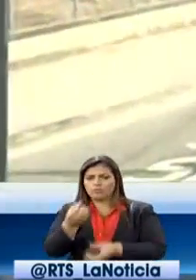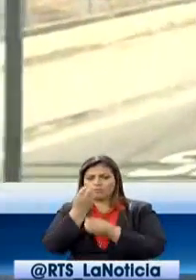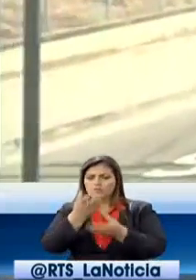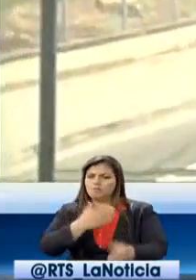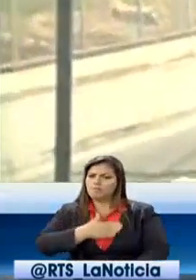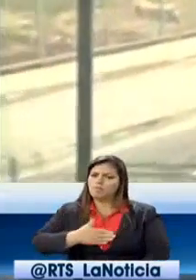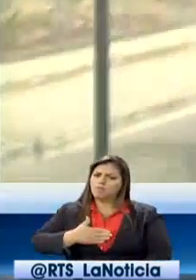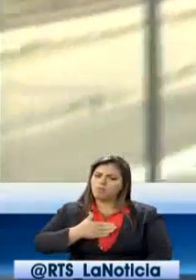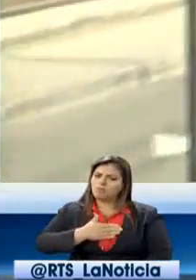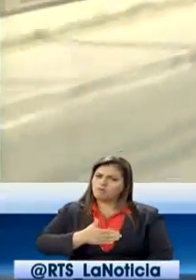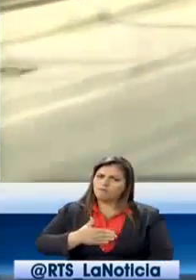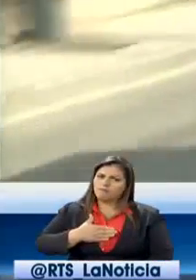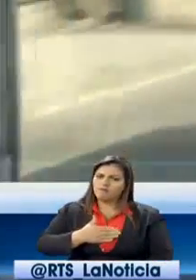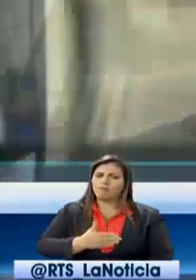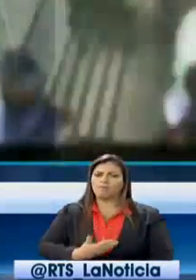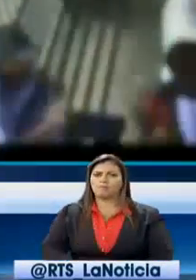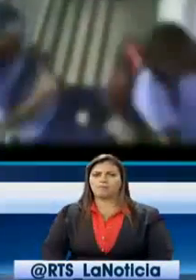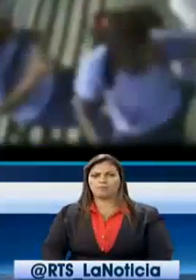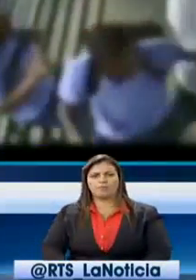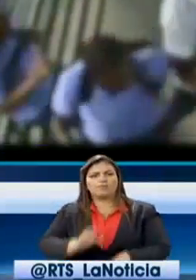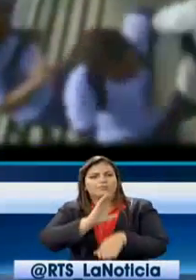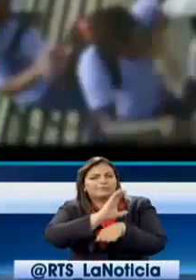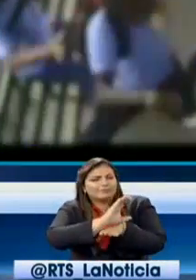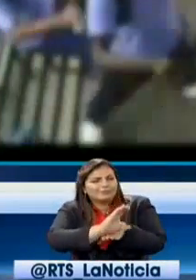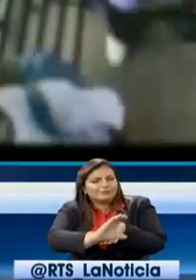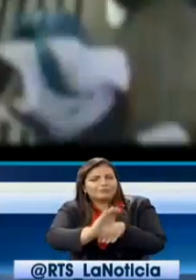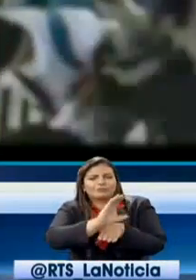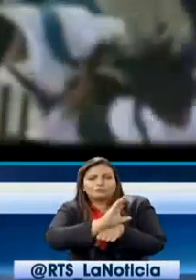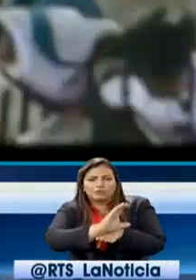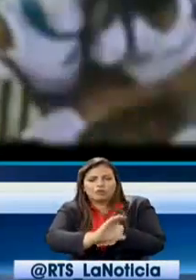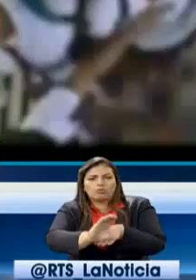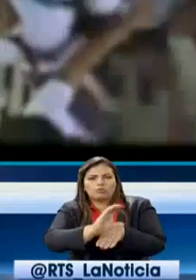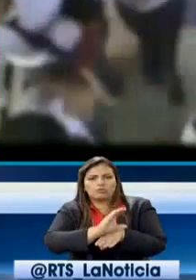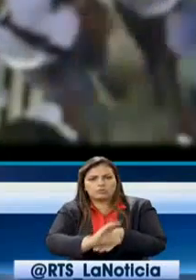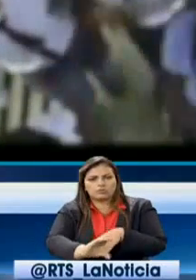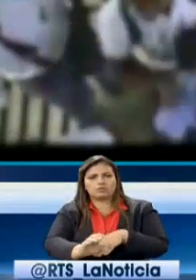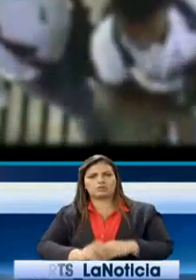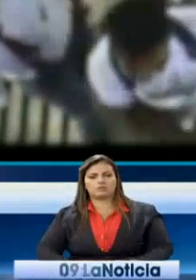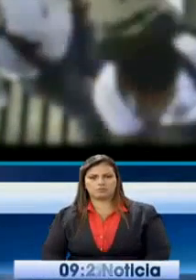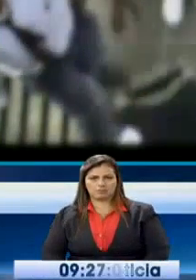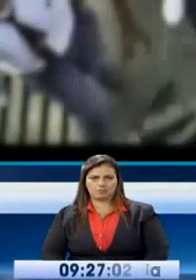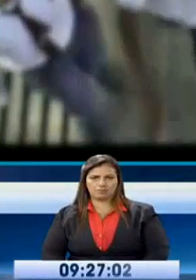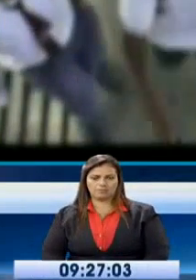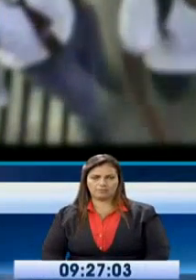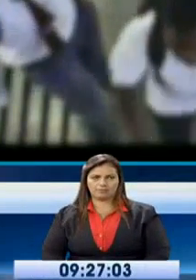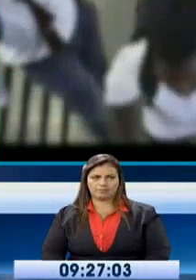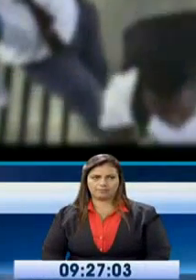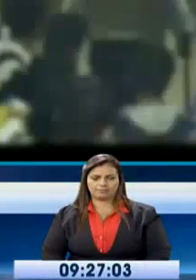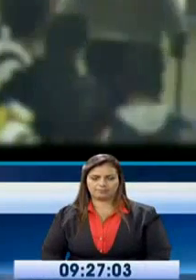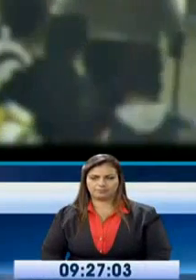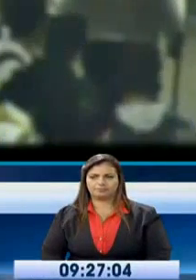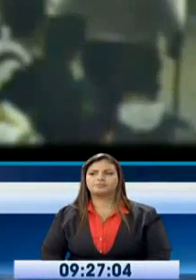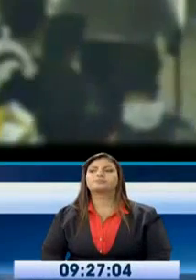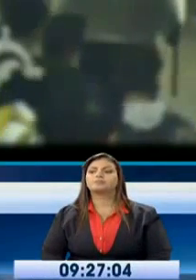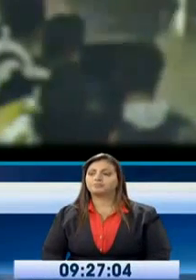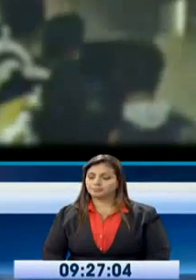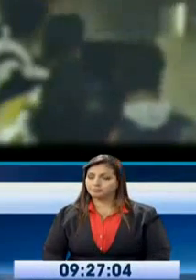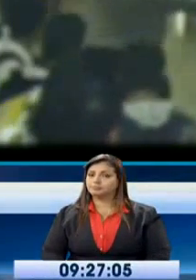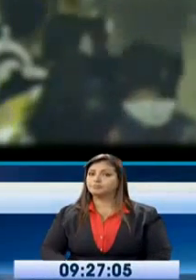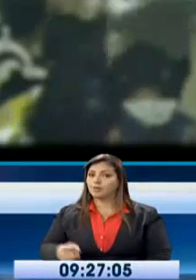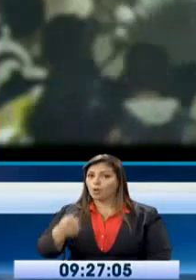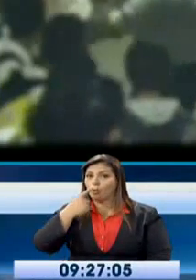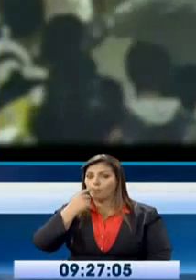una orientación. Debe. Exactamente, una orientación. Okay. Muchísimas gracias. Entonces ya estamos escuchando. Él lo que está pidiendo es más resguardo